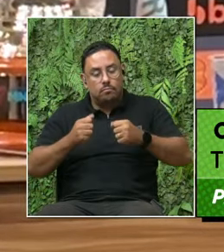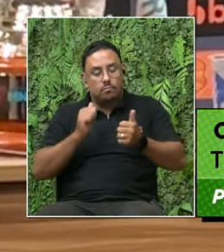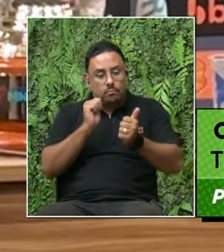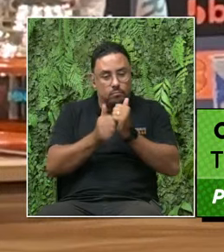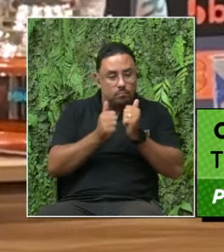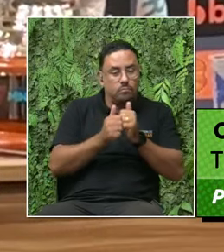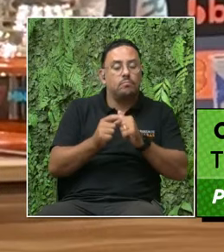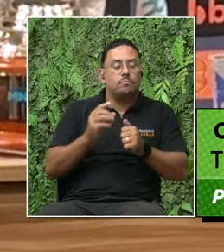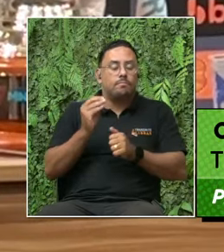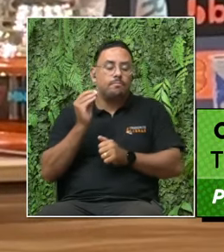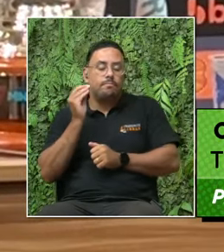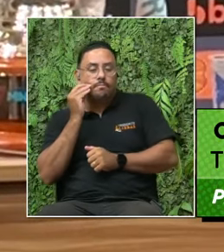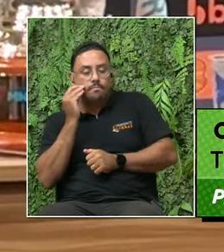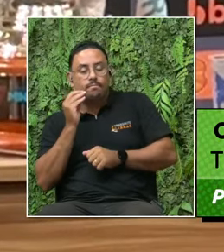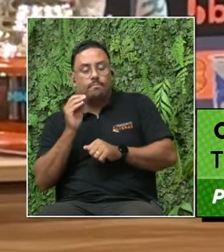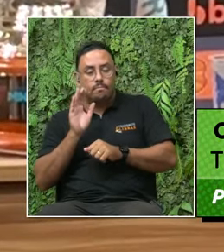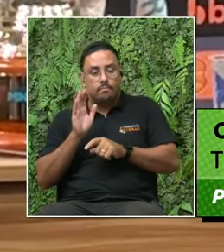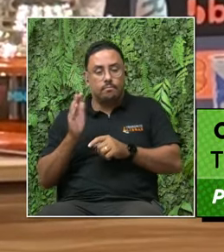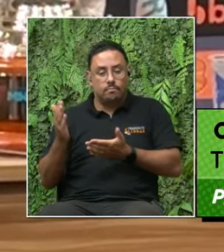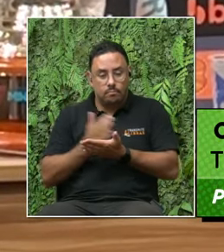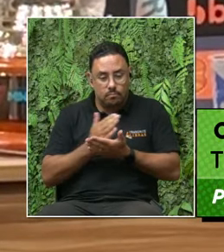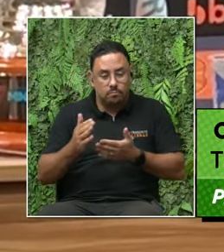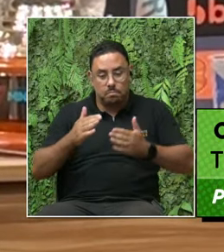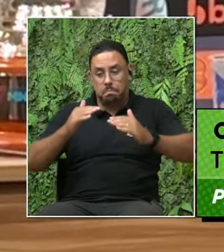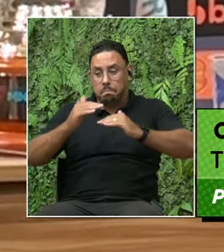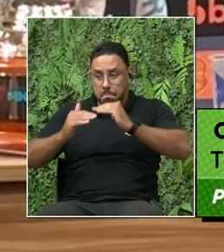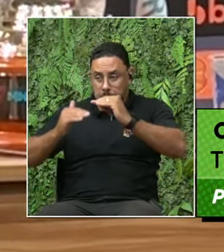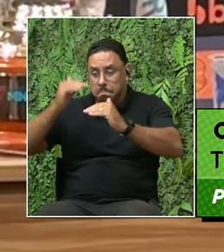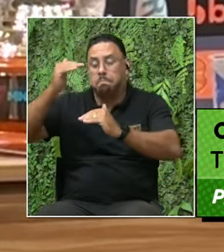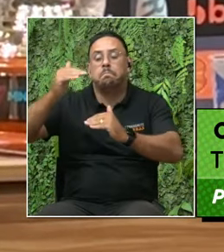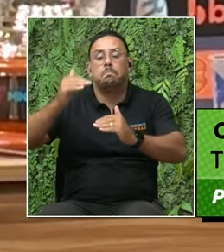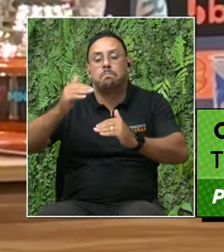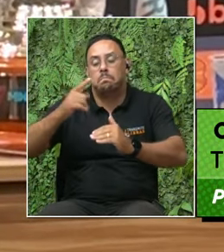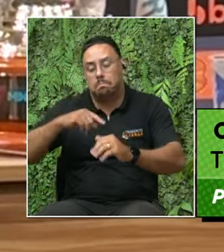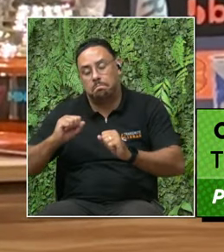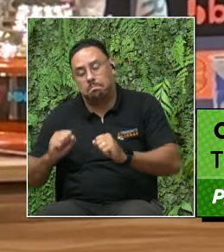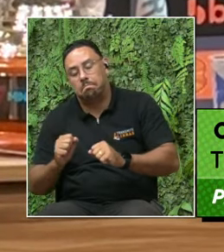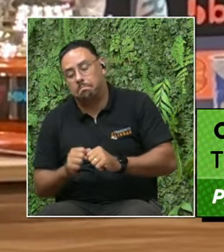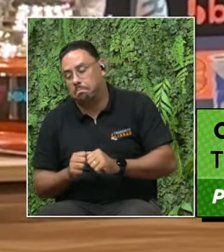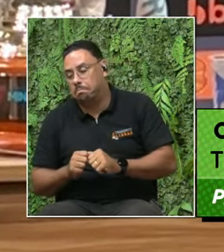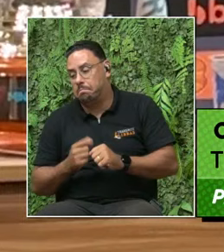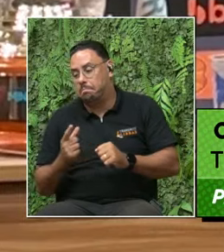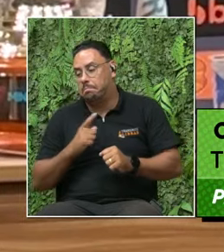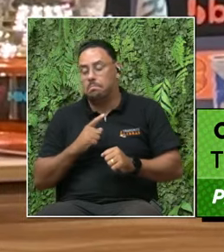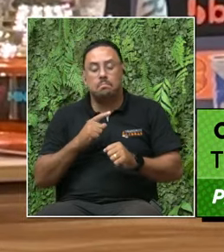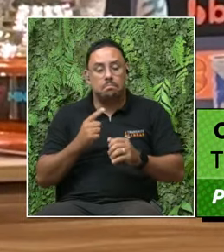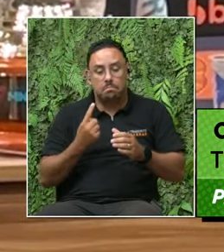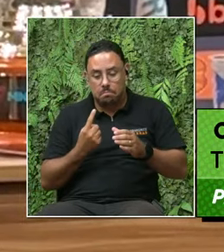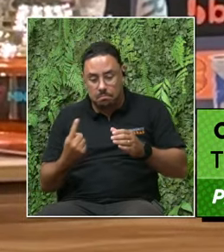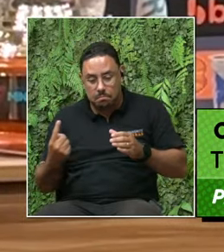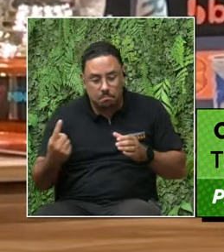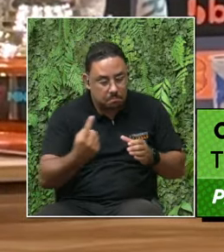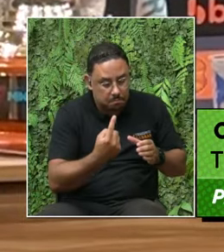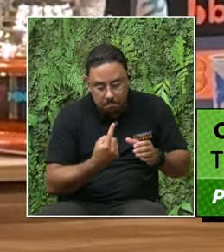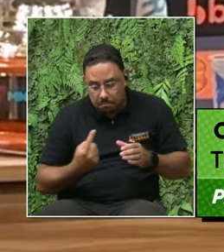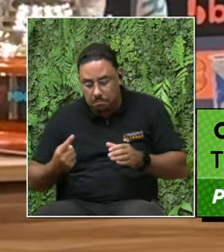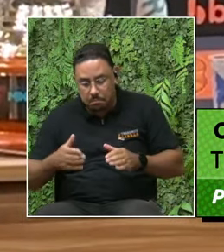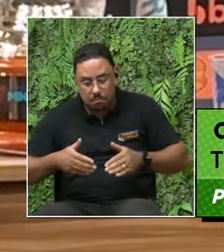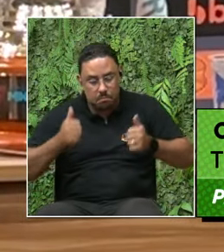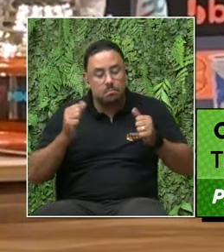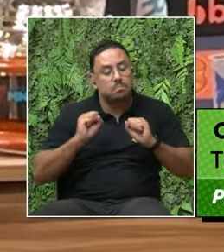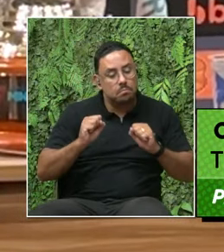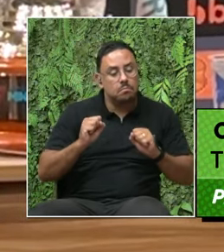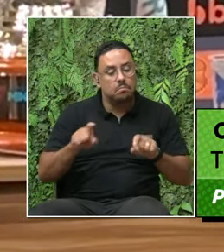para tener Mayor superioridad de jugadores Que el rival para que la circula Sea mejor y la